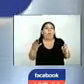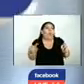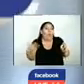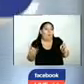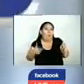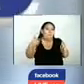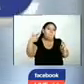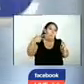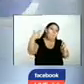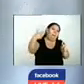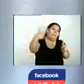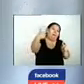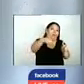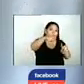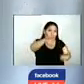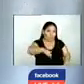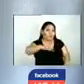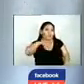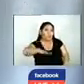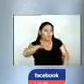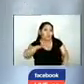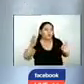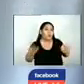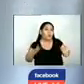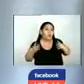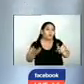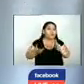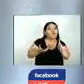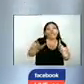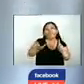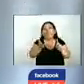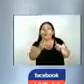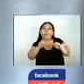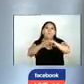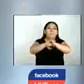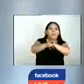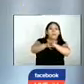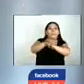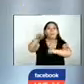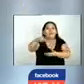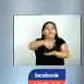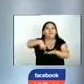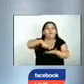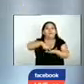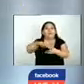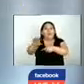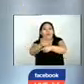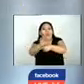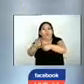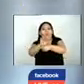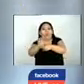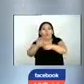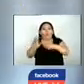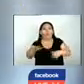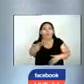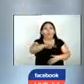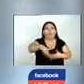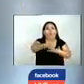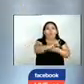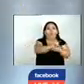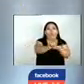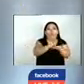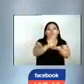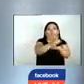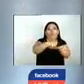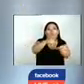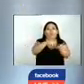tiros la tarde de este miércoles tras participar en un acto de campaña en Quito. El atentado se produjo en un colegio de la